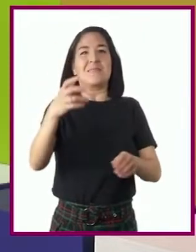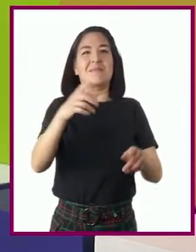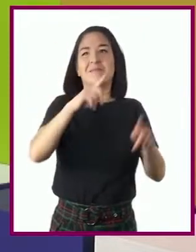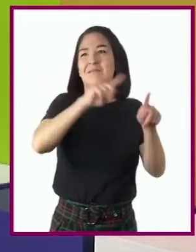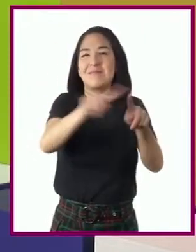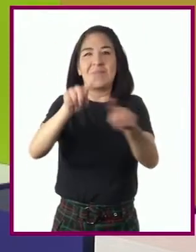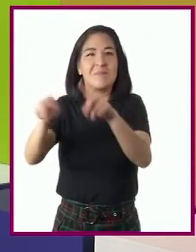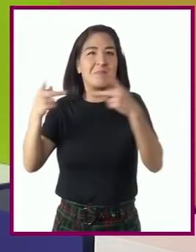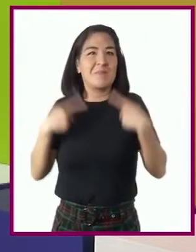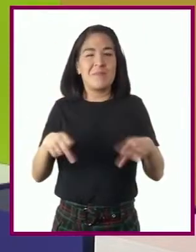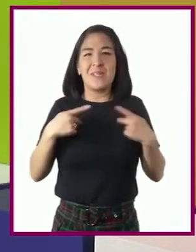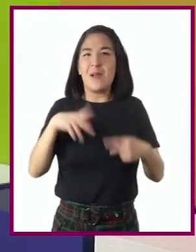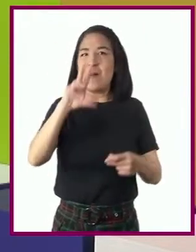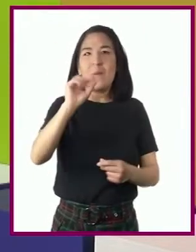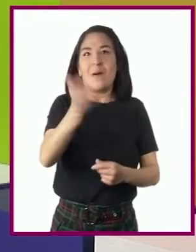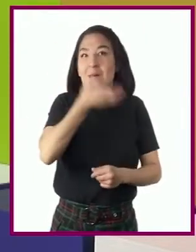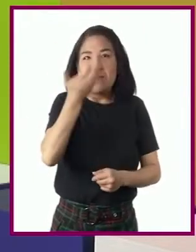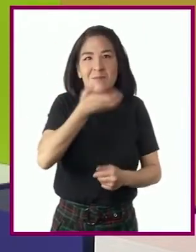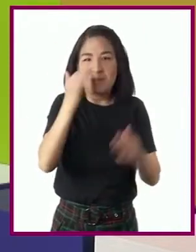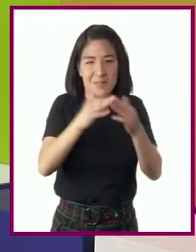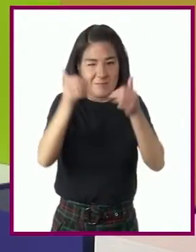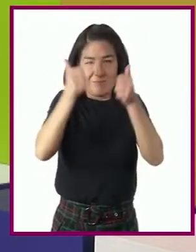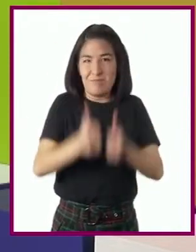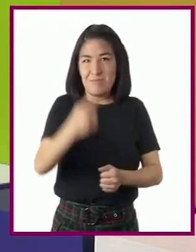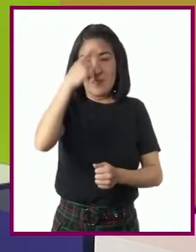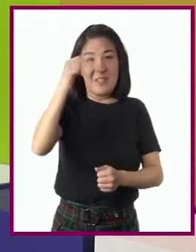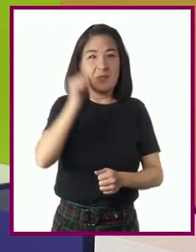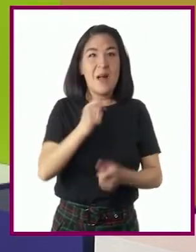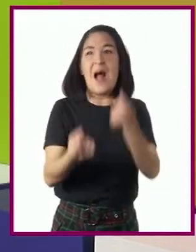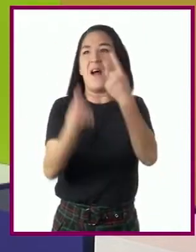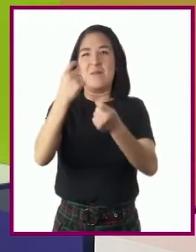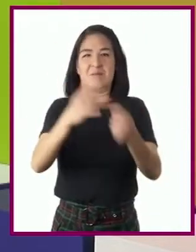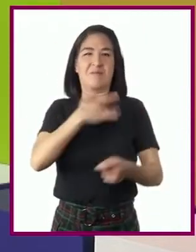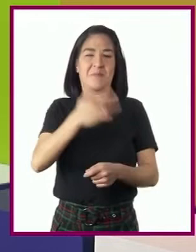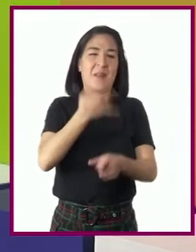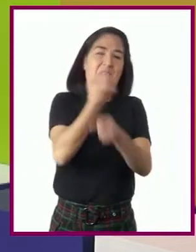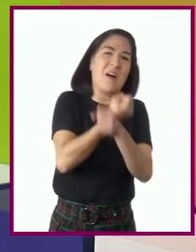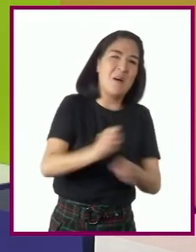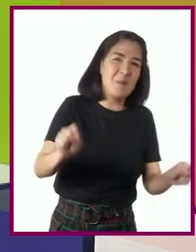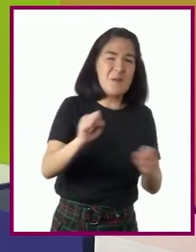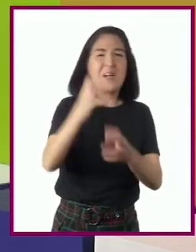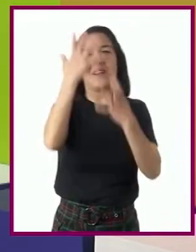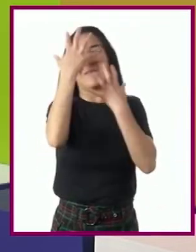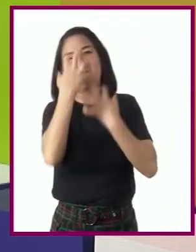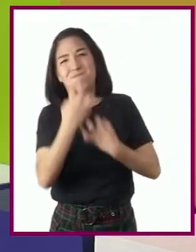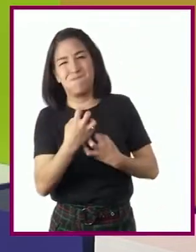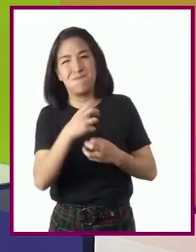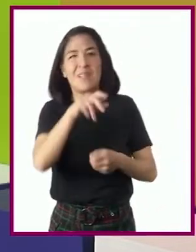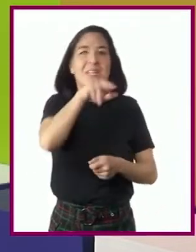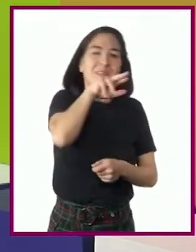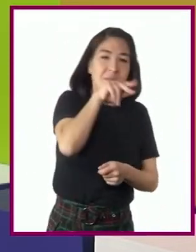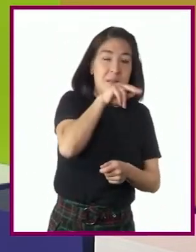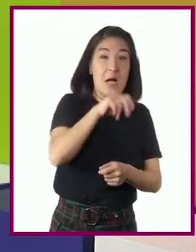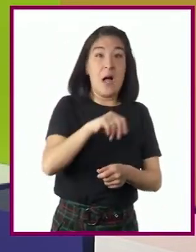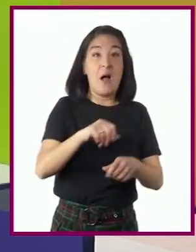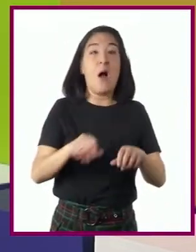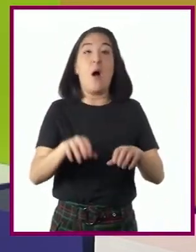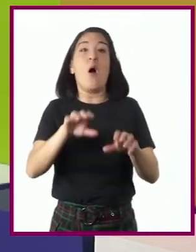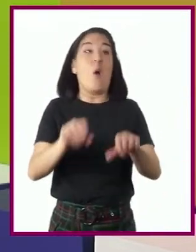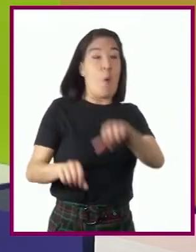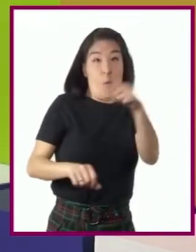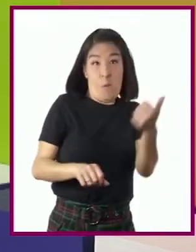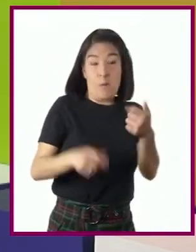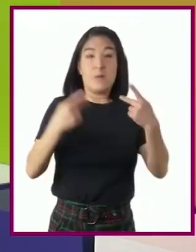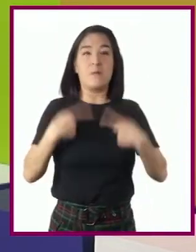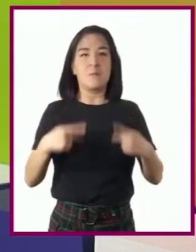las personas. Mientras que unos han experimentado aburrimiento, tristeza y ansiedad, para otros se ha convertido en un